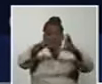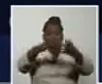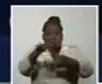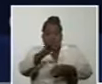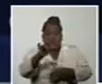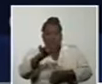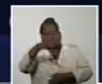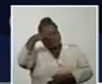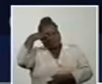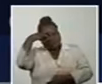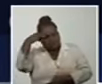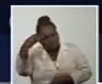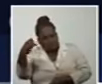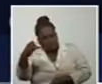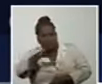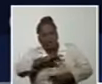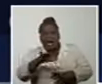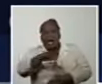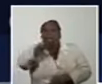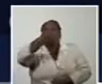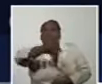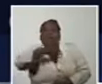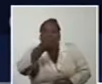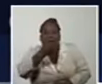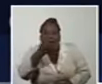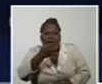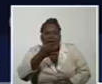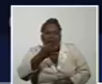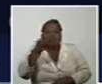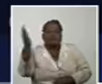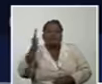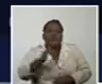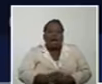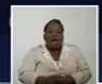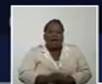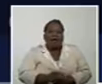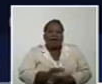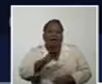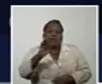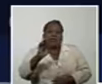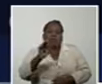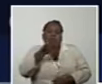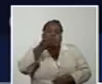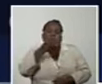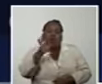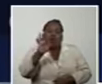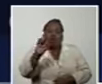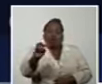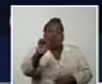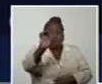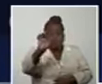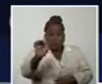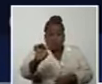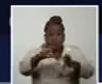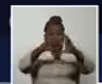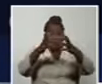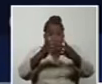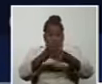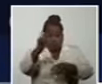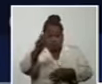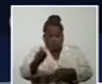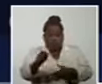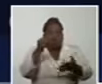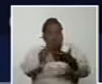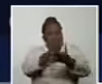un trabajo que se hablaba de un 80% en el mundo de casos confirmados y